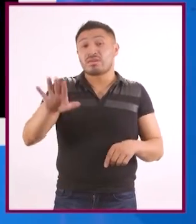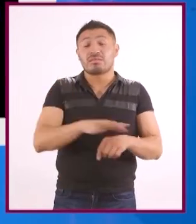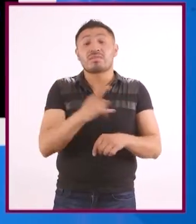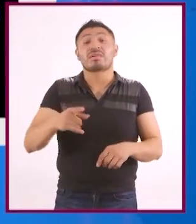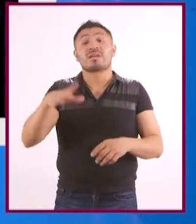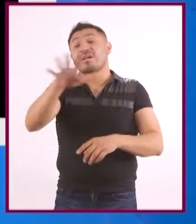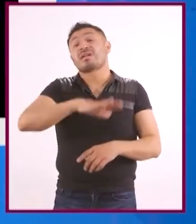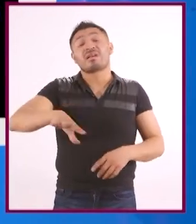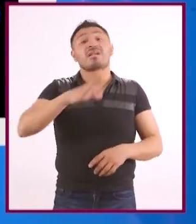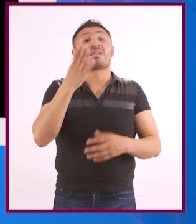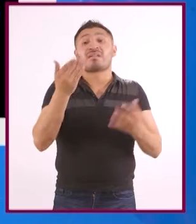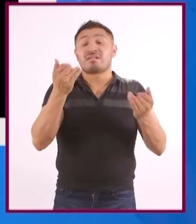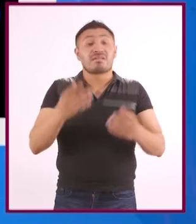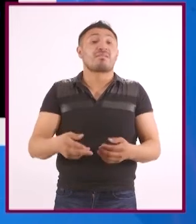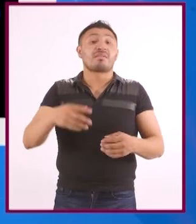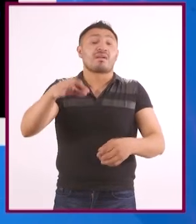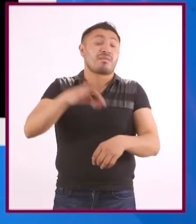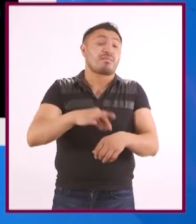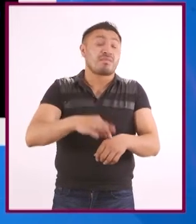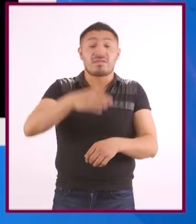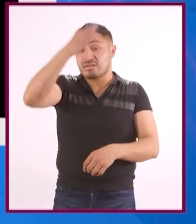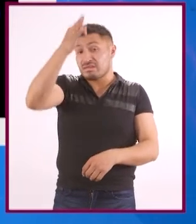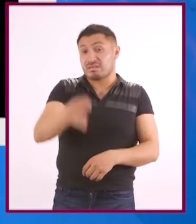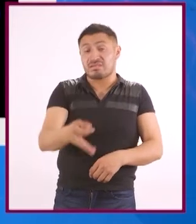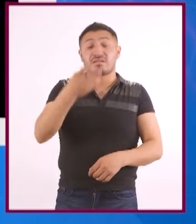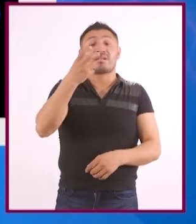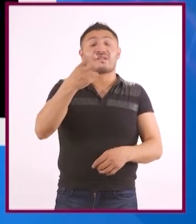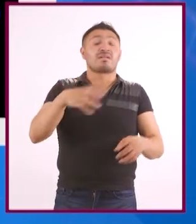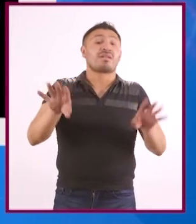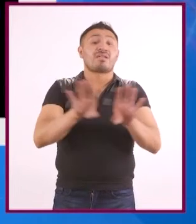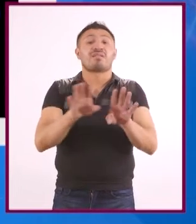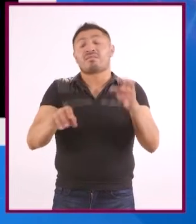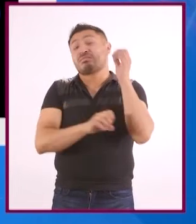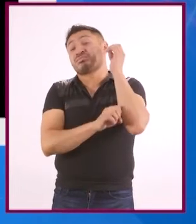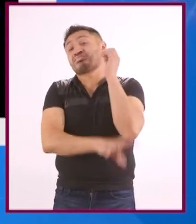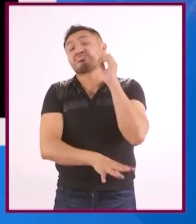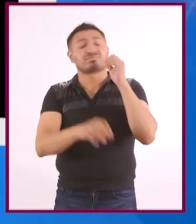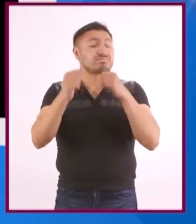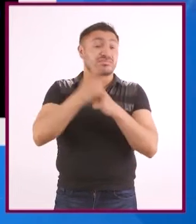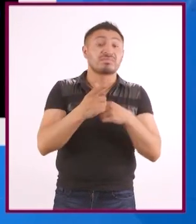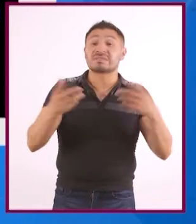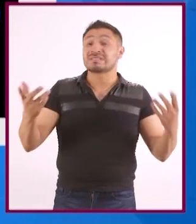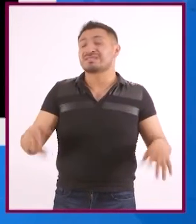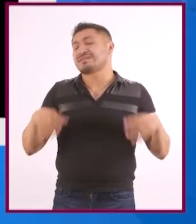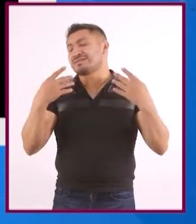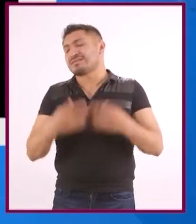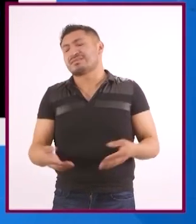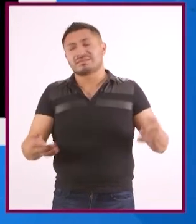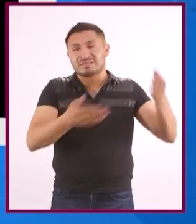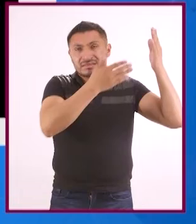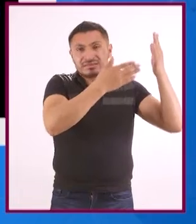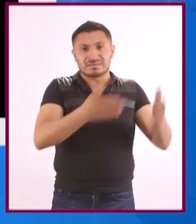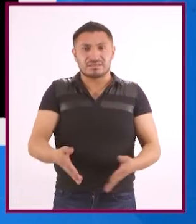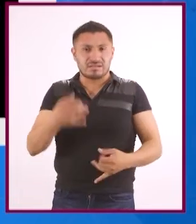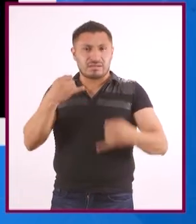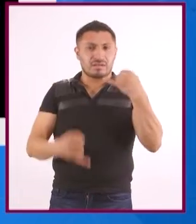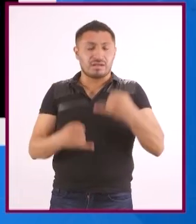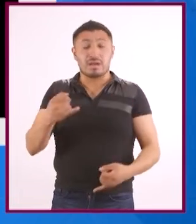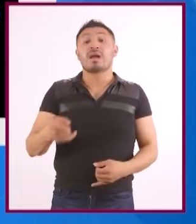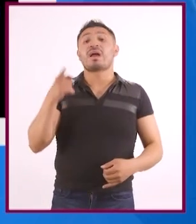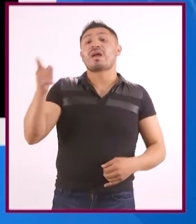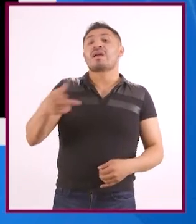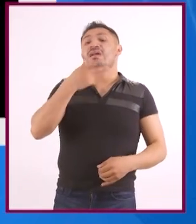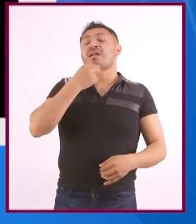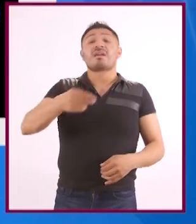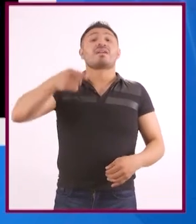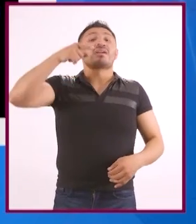en la entidad federativa que aceptara hacer este tipo de procedimientos. Entonces llegó el caso ante un juez y el juez